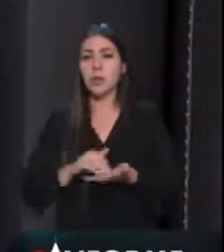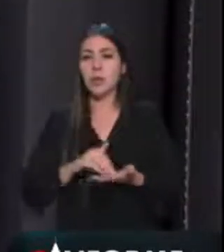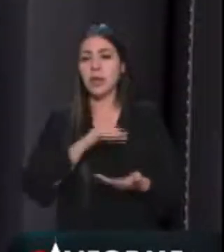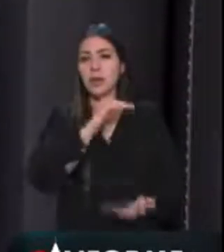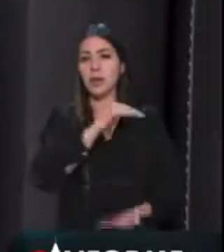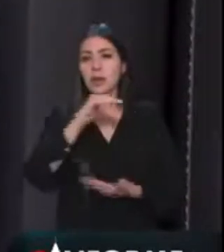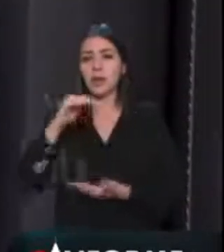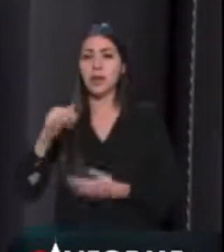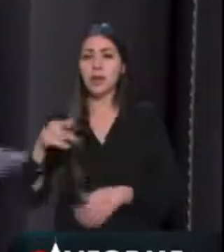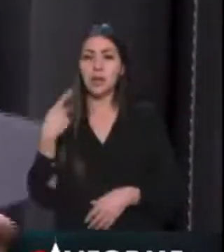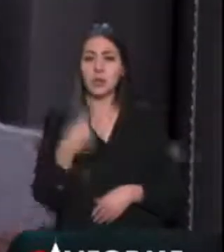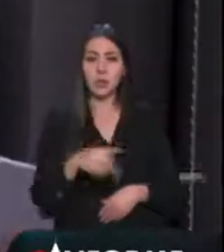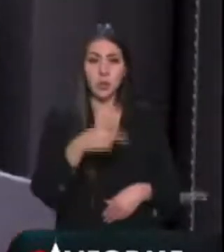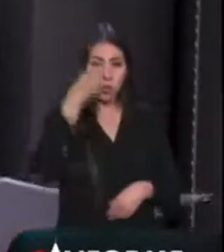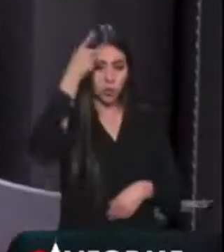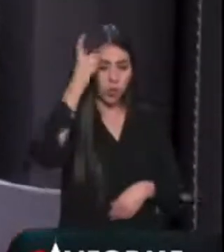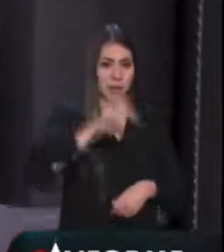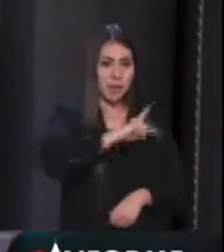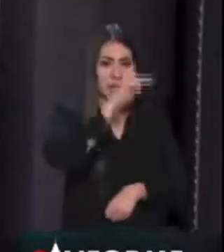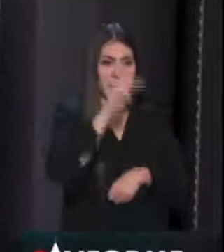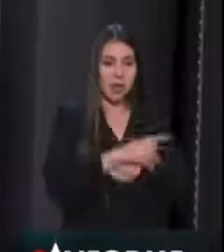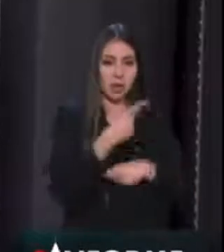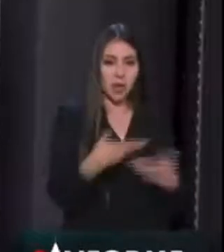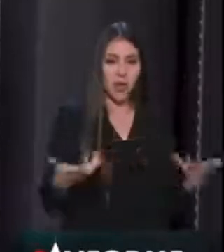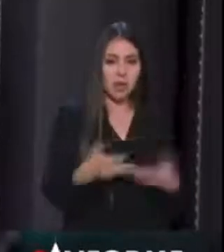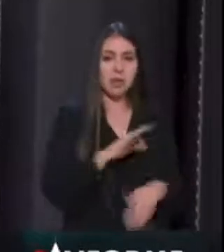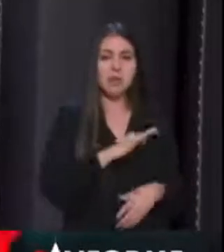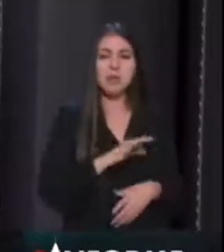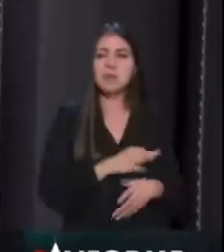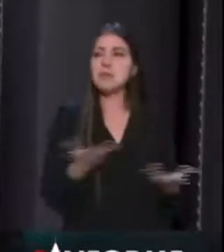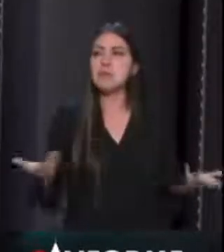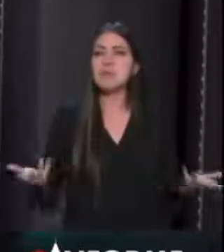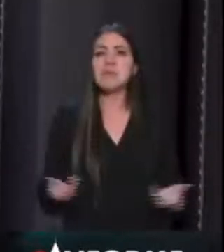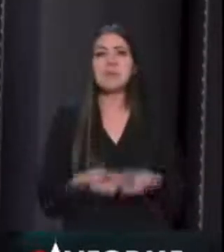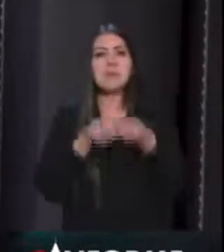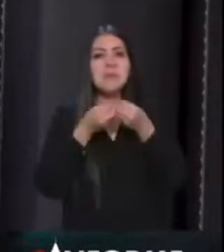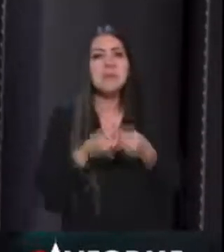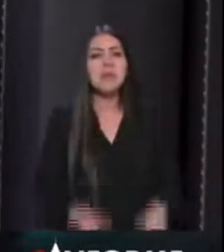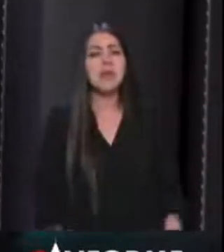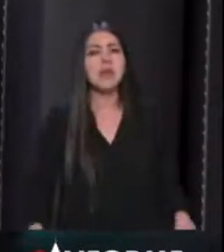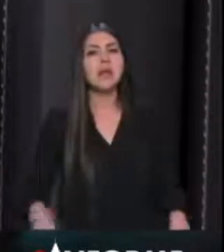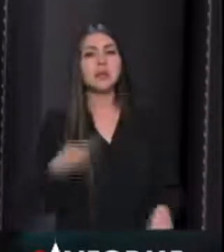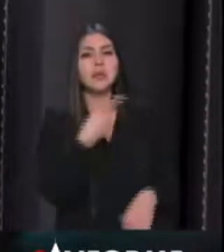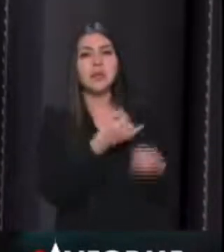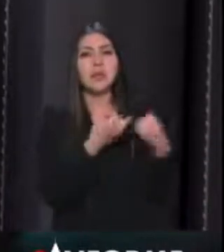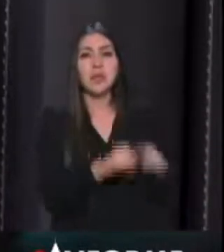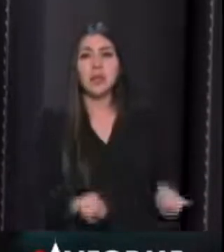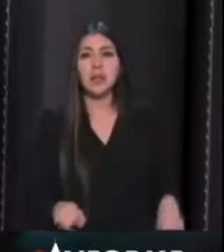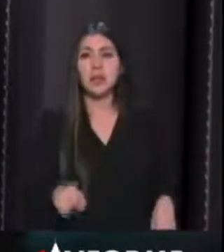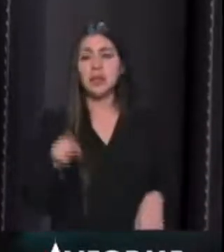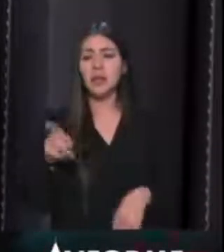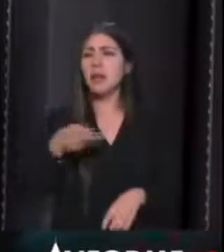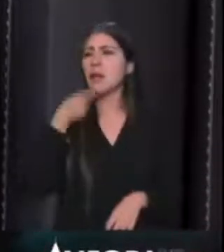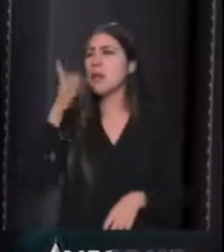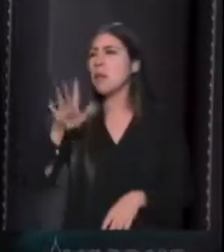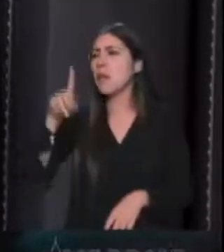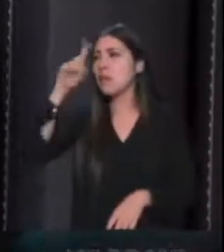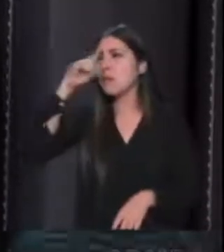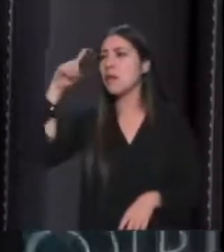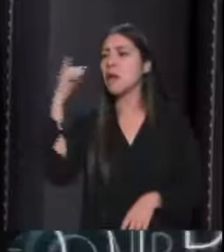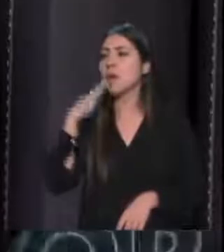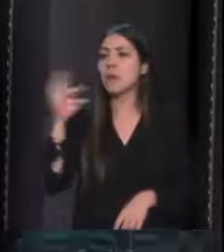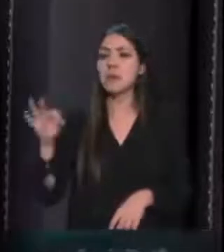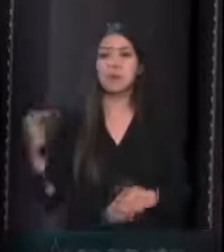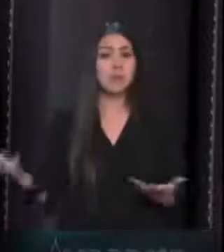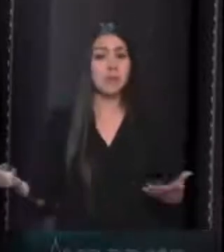Perdimos soberanía, perdimos independencia. Se dice fácil, no se construye una refinería, pero decirle a un país